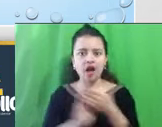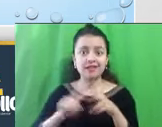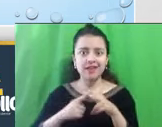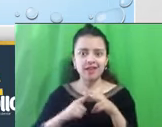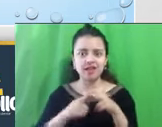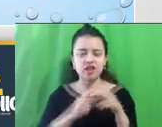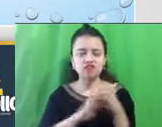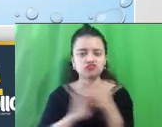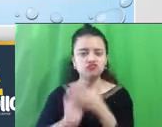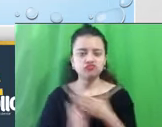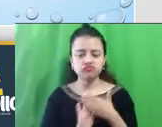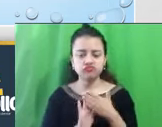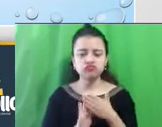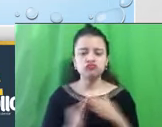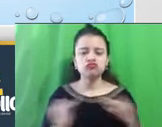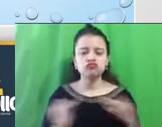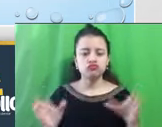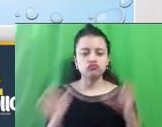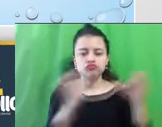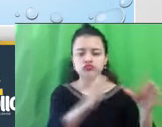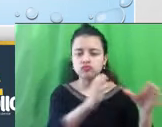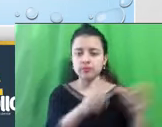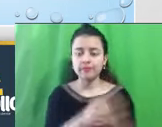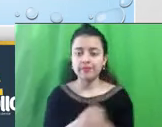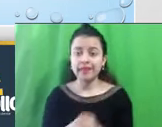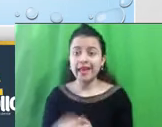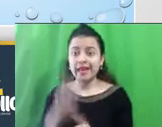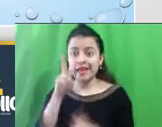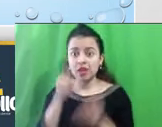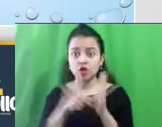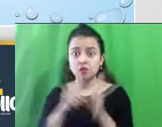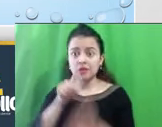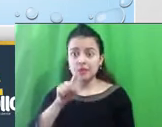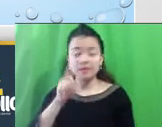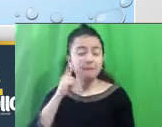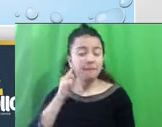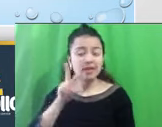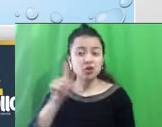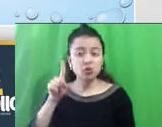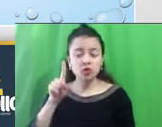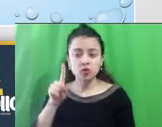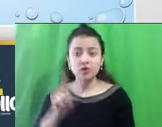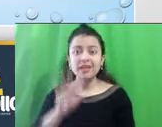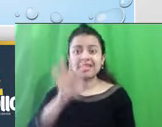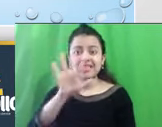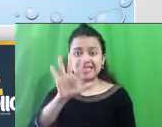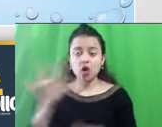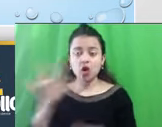fueron cambiados los equipos más viejos que tenía la empresa, 5 impresoras.